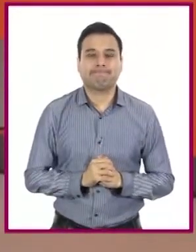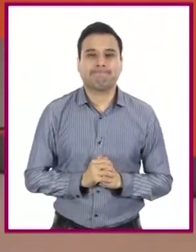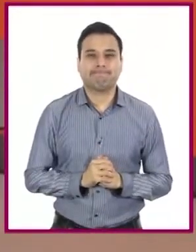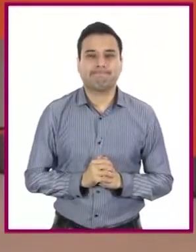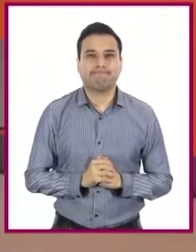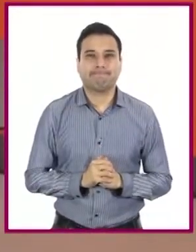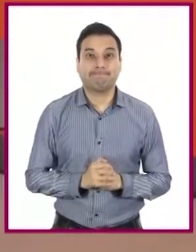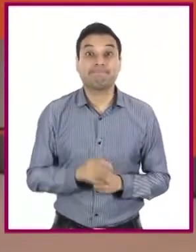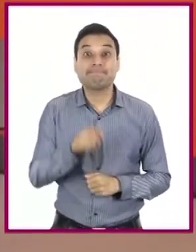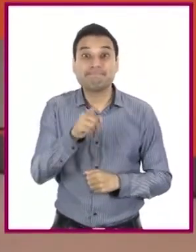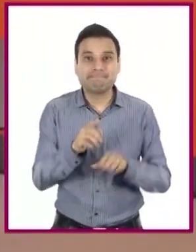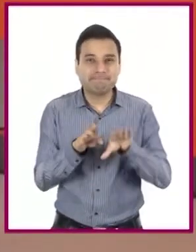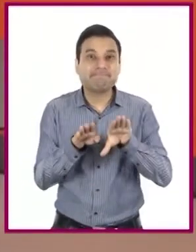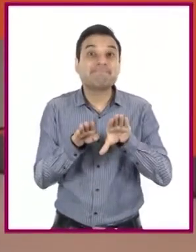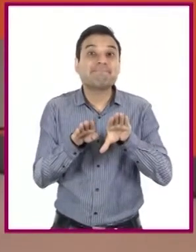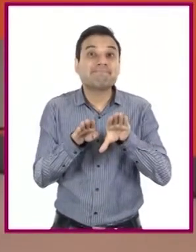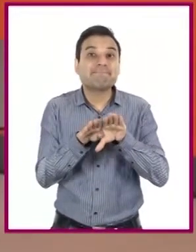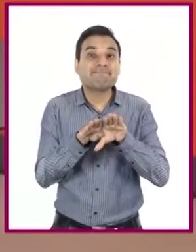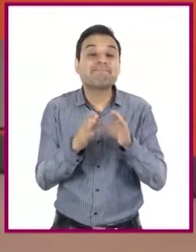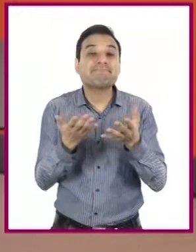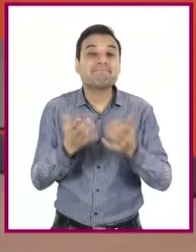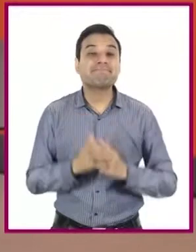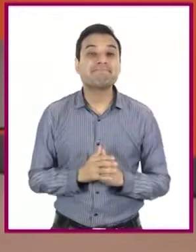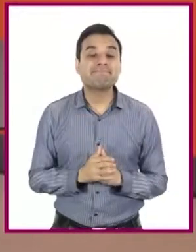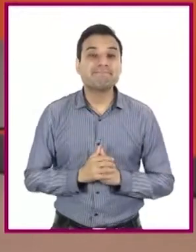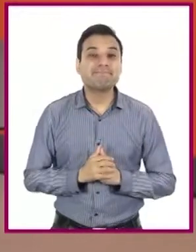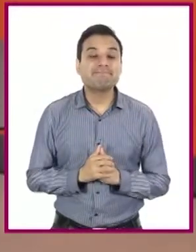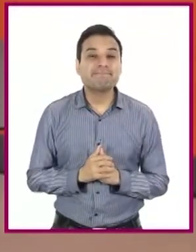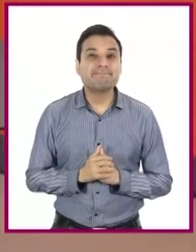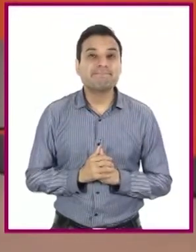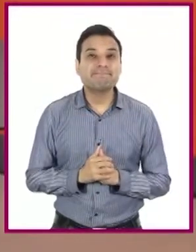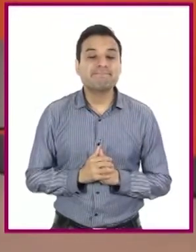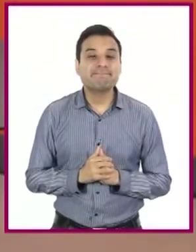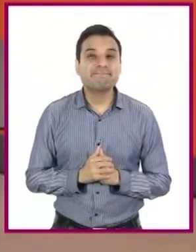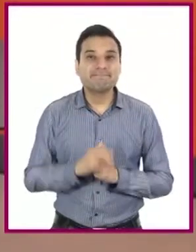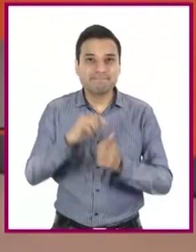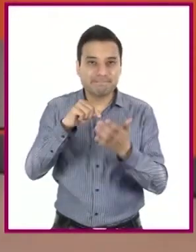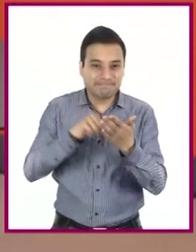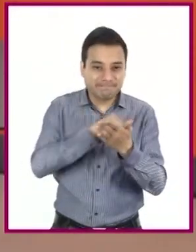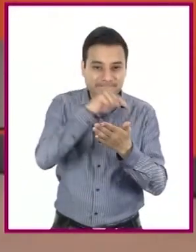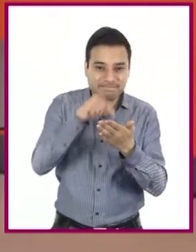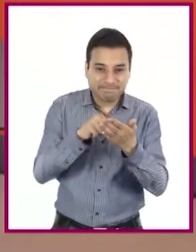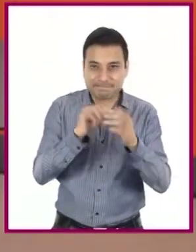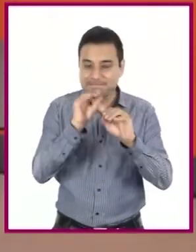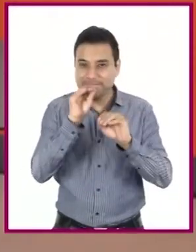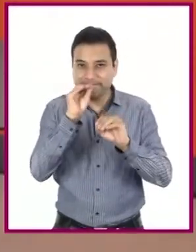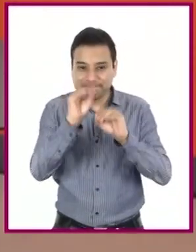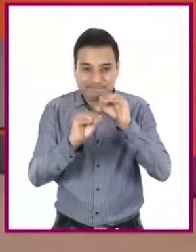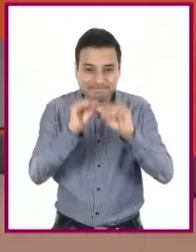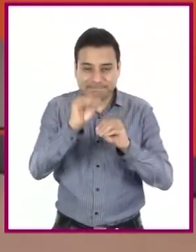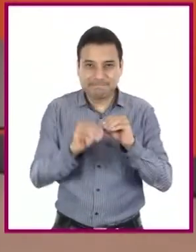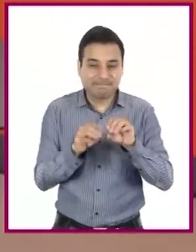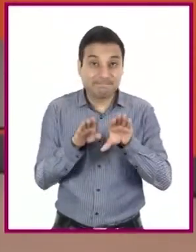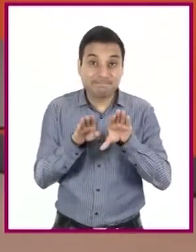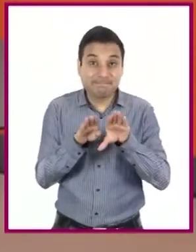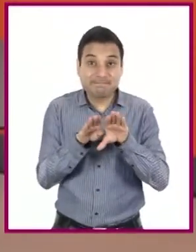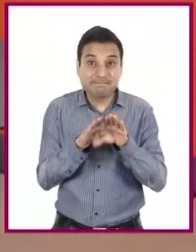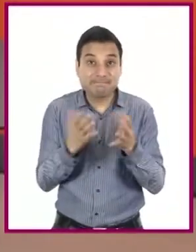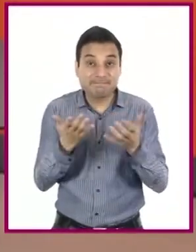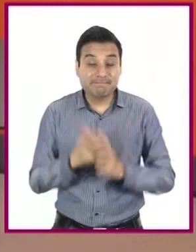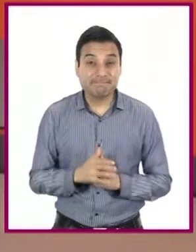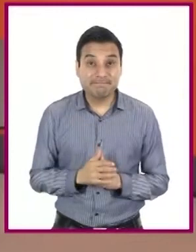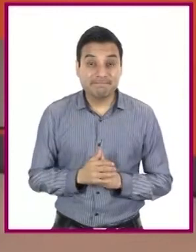¿Cómo les está quedando su rescate de espacios culturales? Los invitamos a trabajar junto